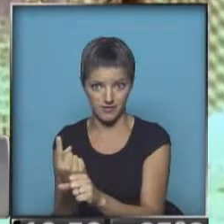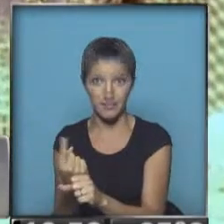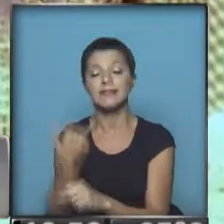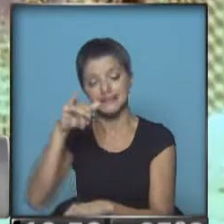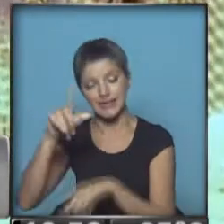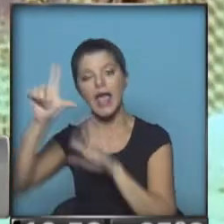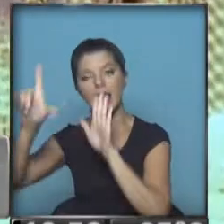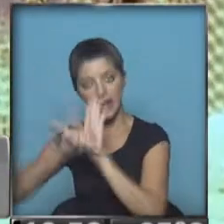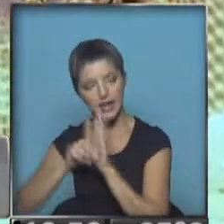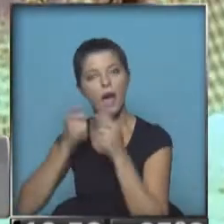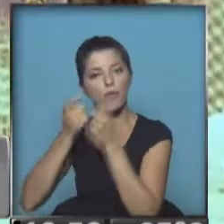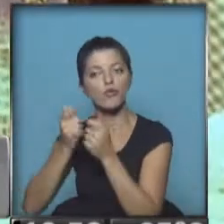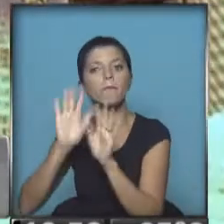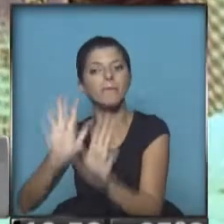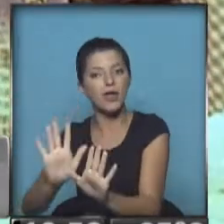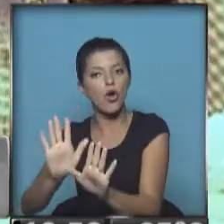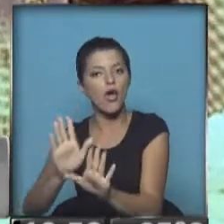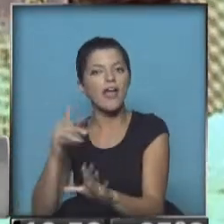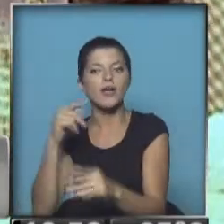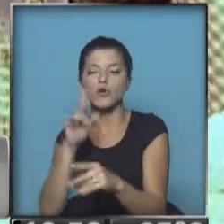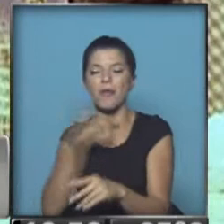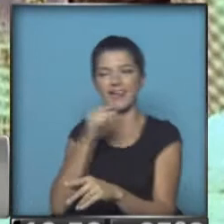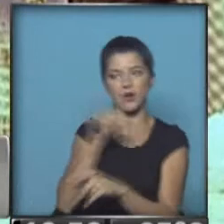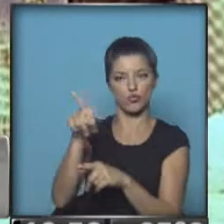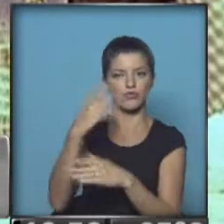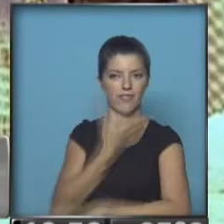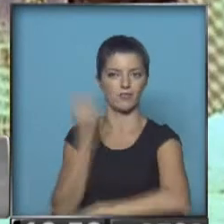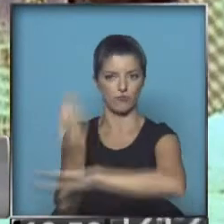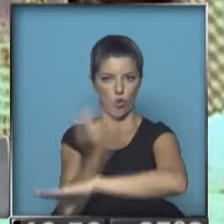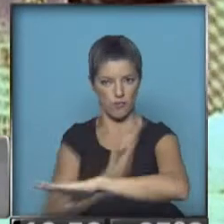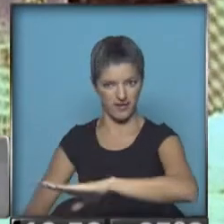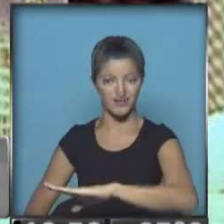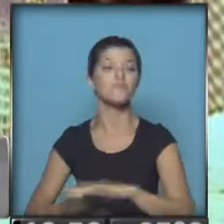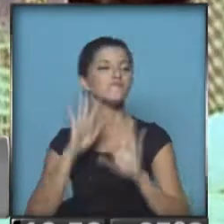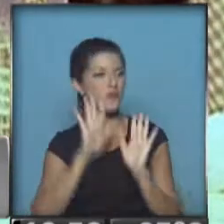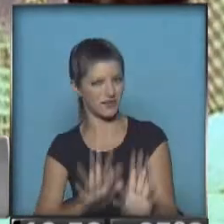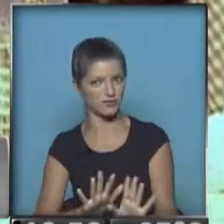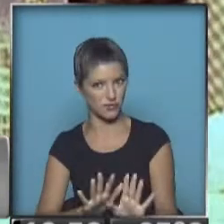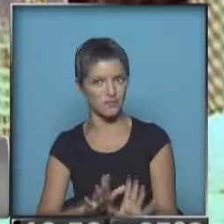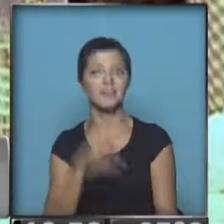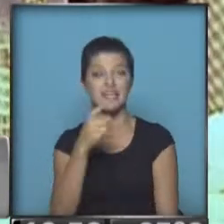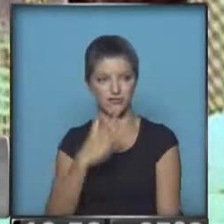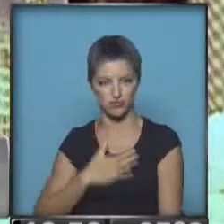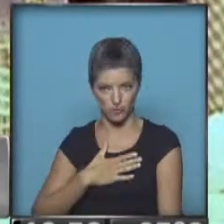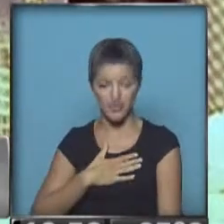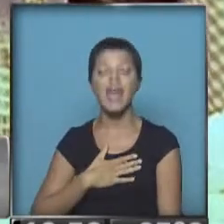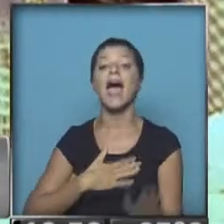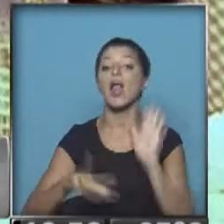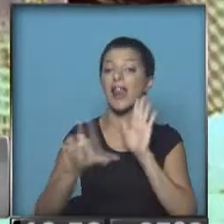legalidad, pero no van a poder gobernar. Precisamente de eso se trata. Vamos a agregarle a la